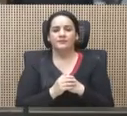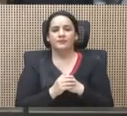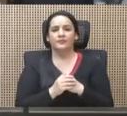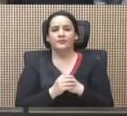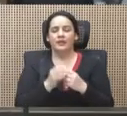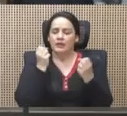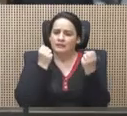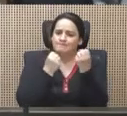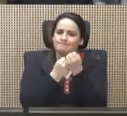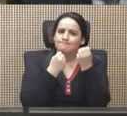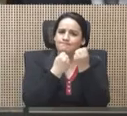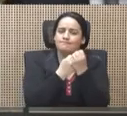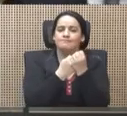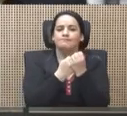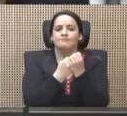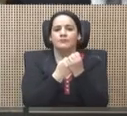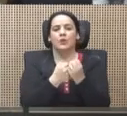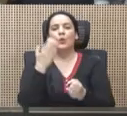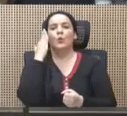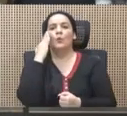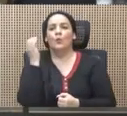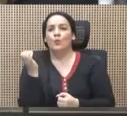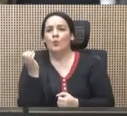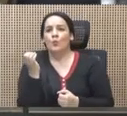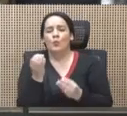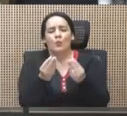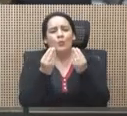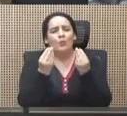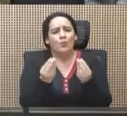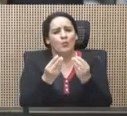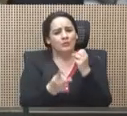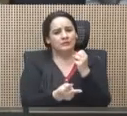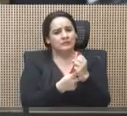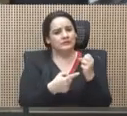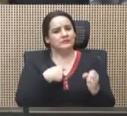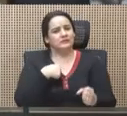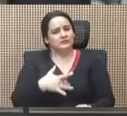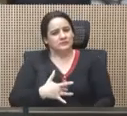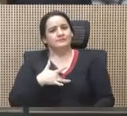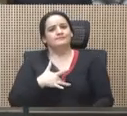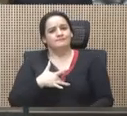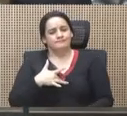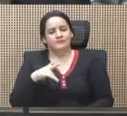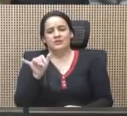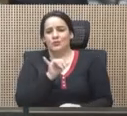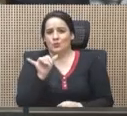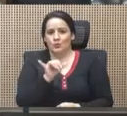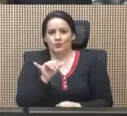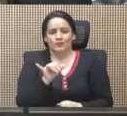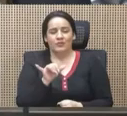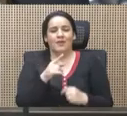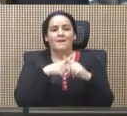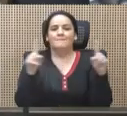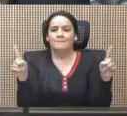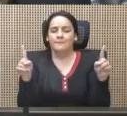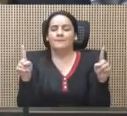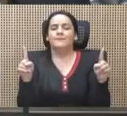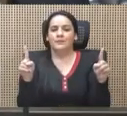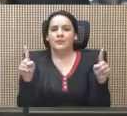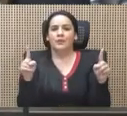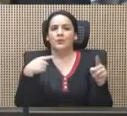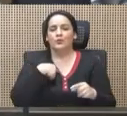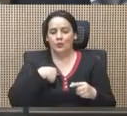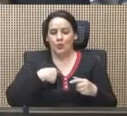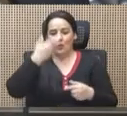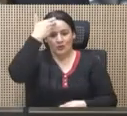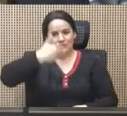el apoyo, porque en muchas ocasiones también me he sentido así, pero aquí estoy como